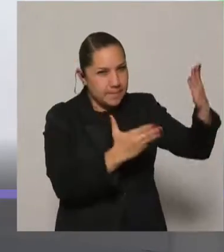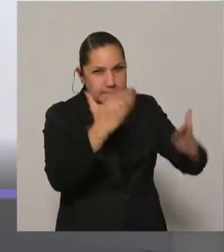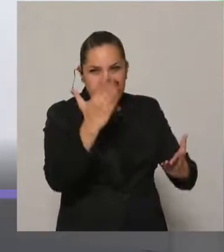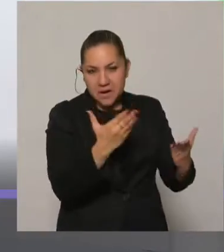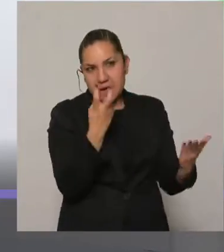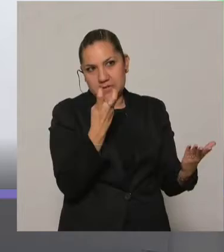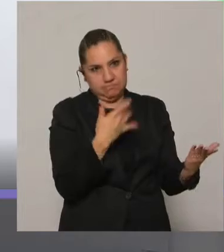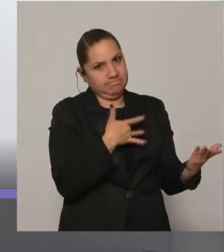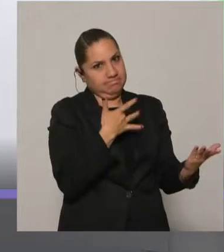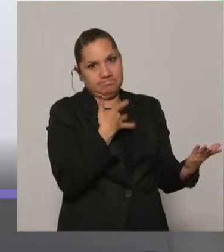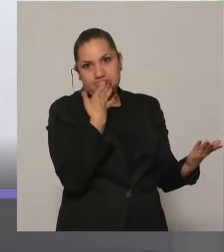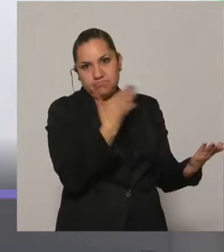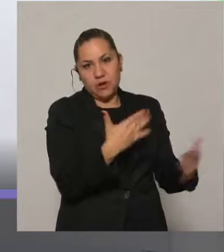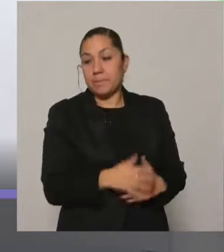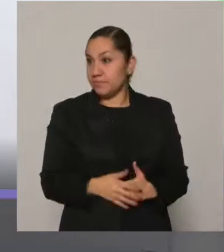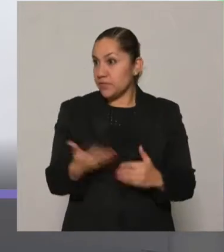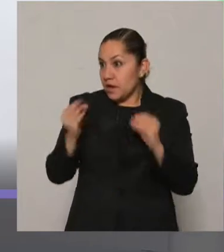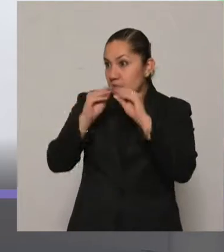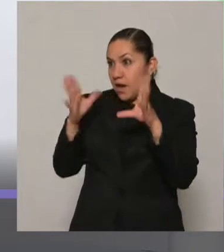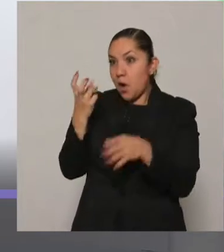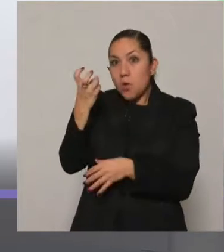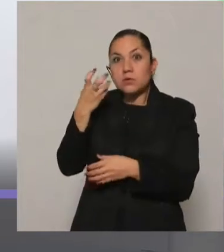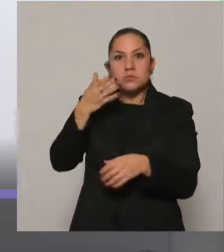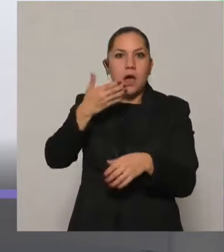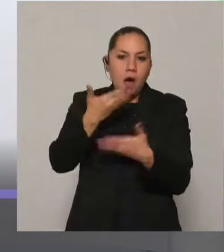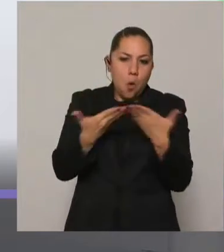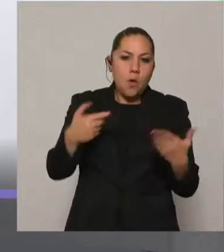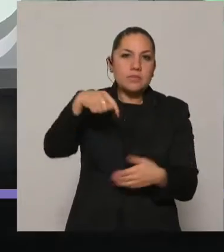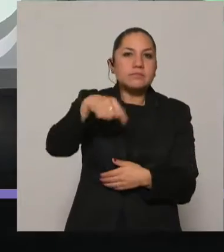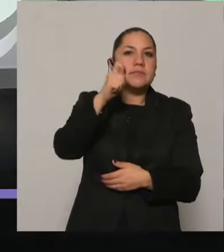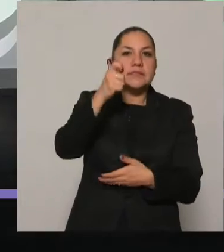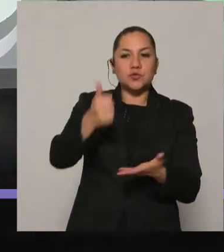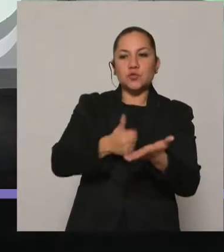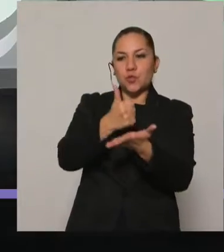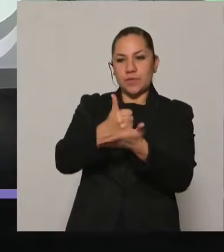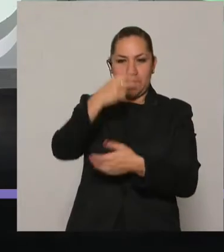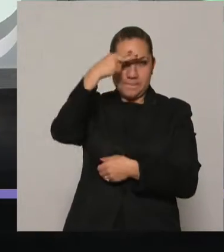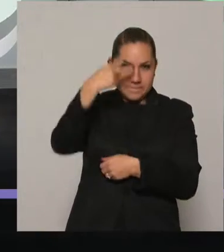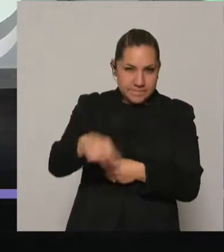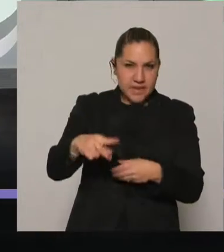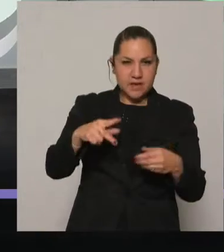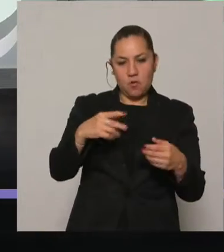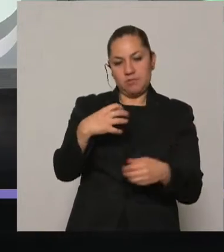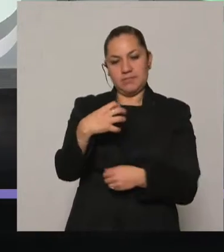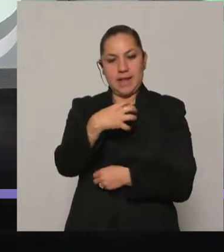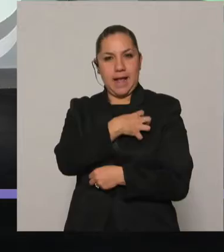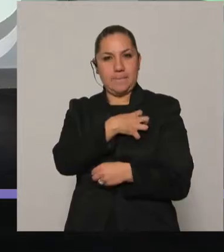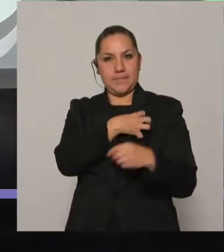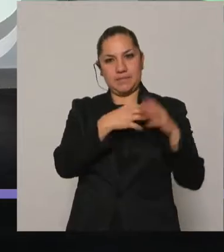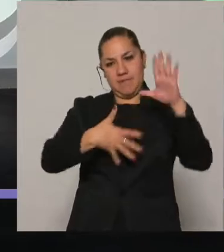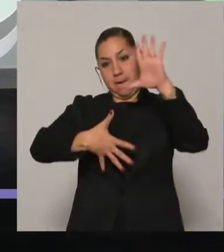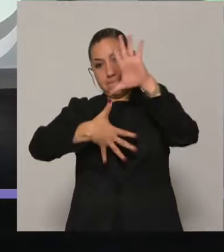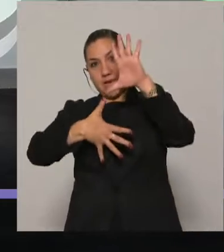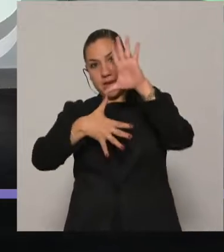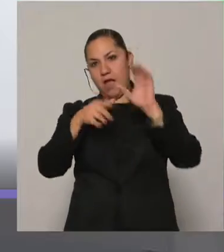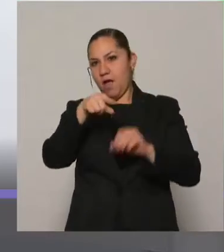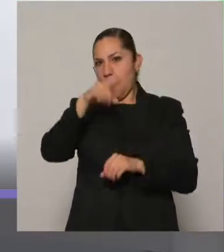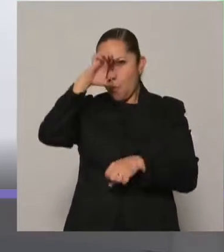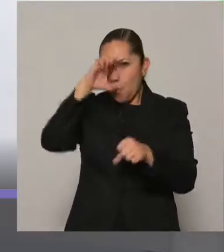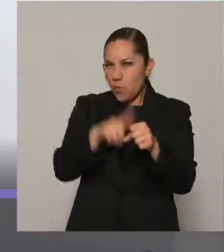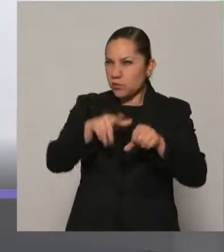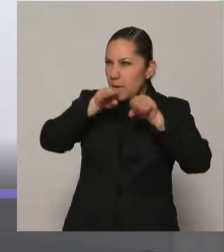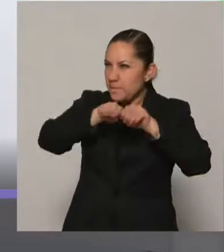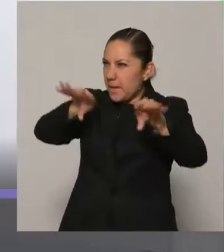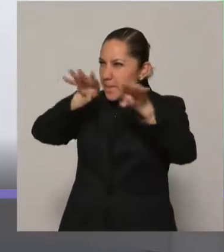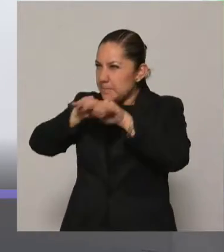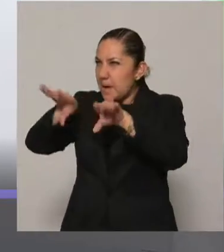la Ciudad de México y posicionando de ese modo como la capital cultural de América. Y a propósito de esto, bueno, turismo y cultura van de la